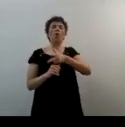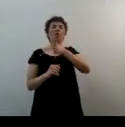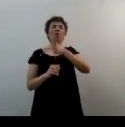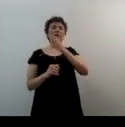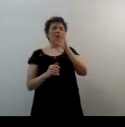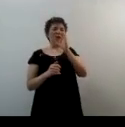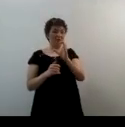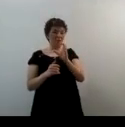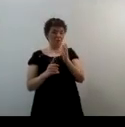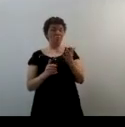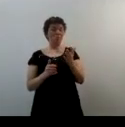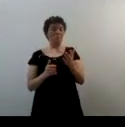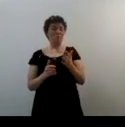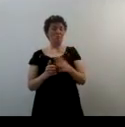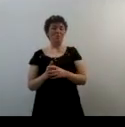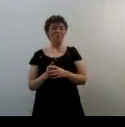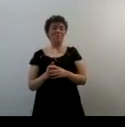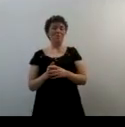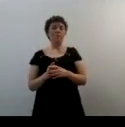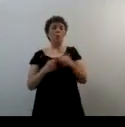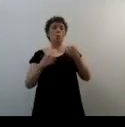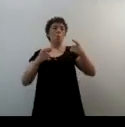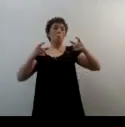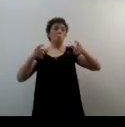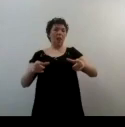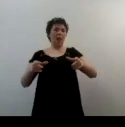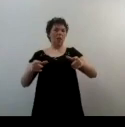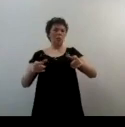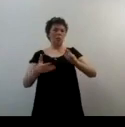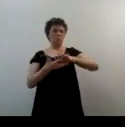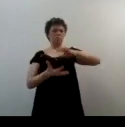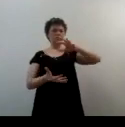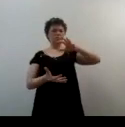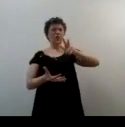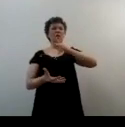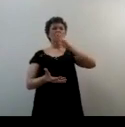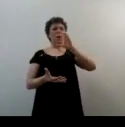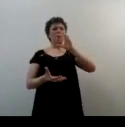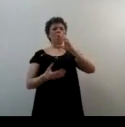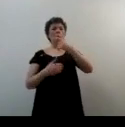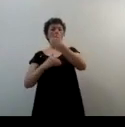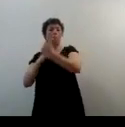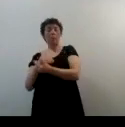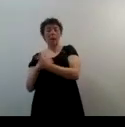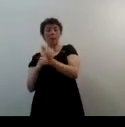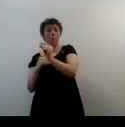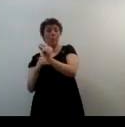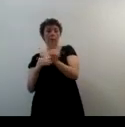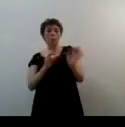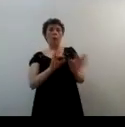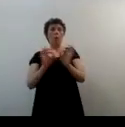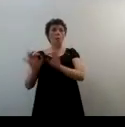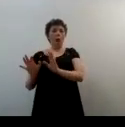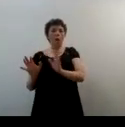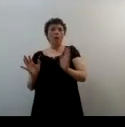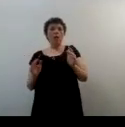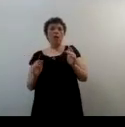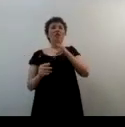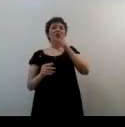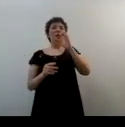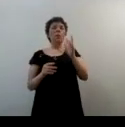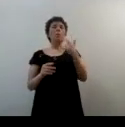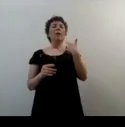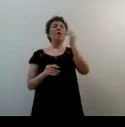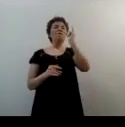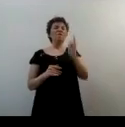antes, de lo que es carbohidrato, o sea, que en un plato grande tengo la misma cantidad de carbohidrato que una rebanada pequeña de pan, pero a nivel de fibra, vitaminas,